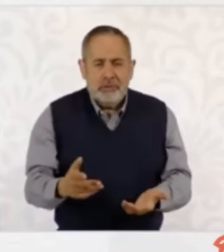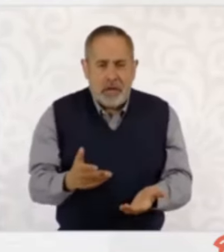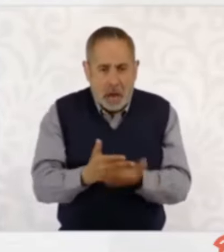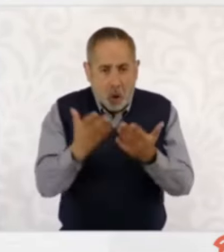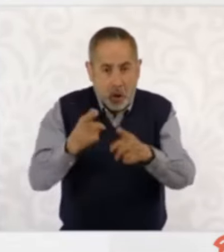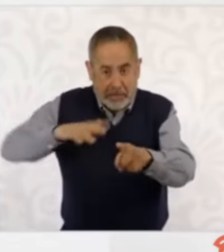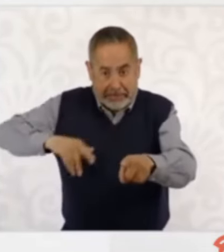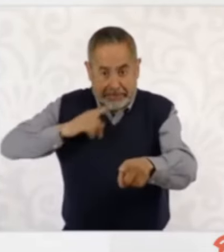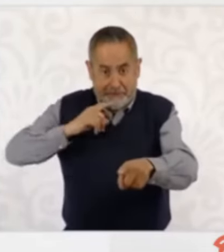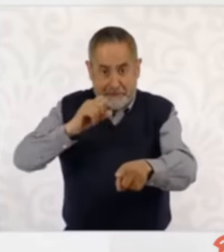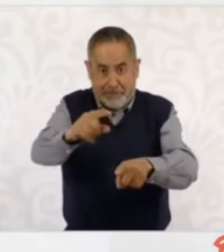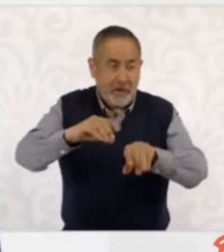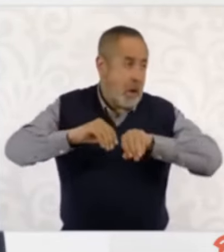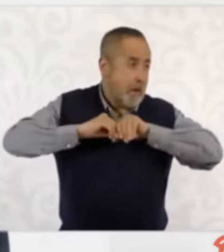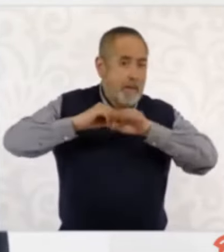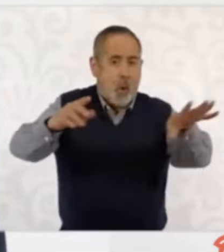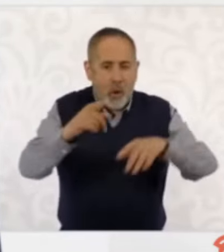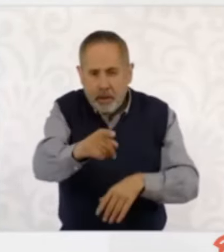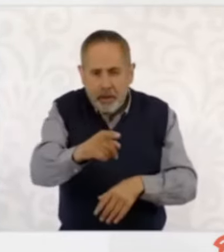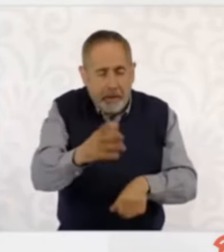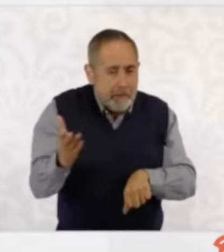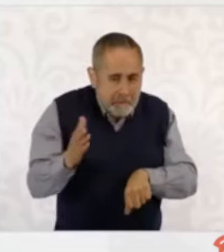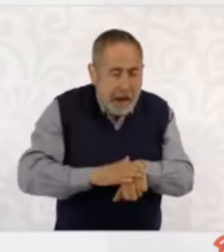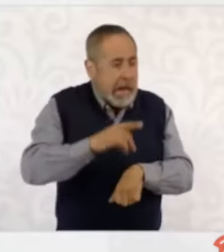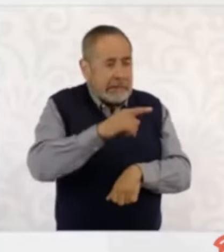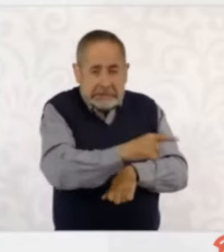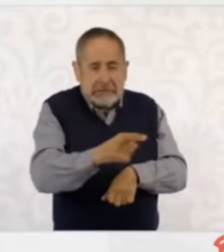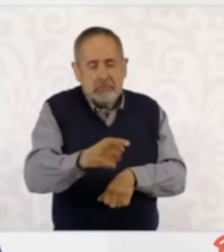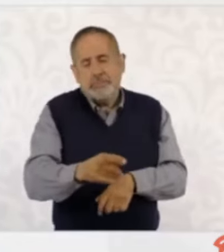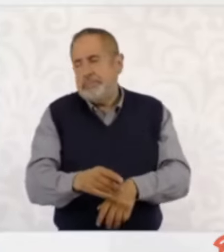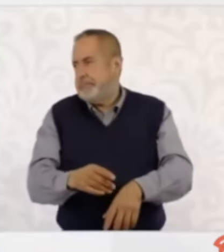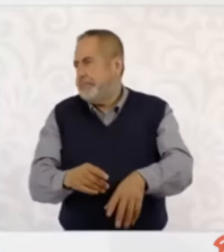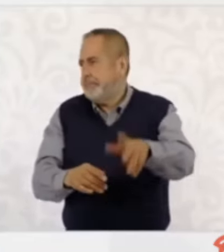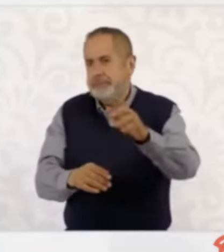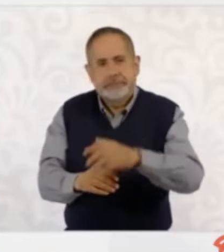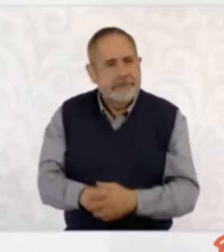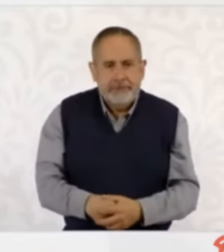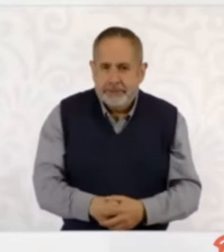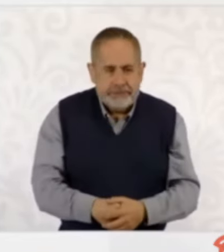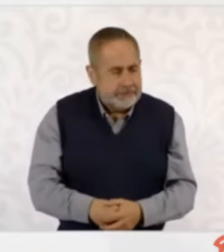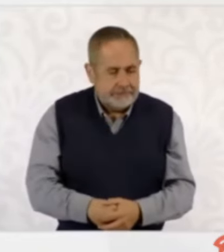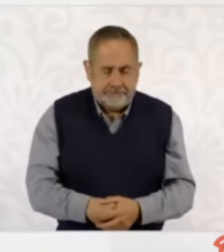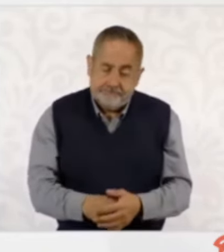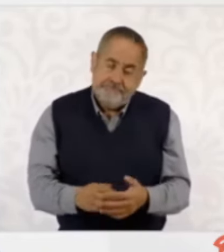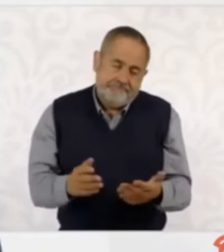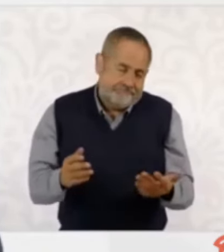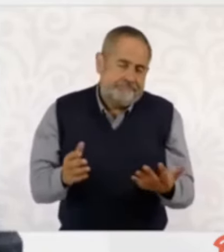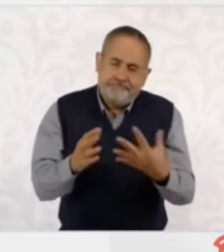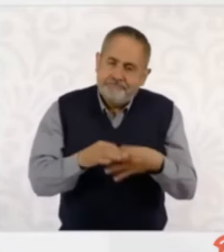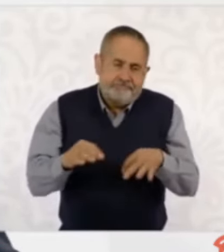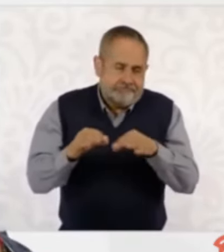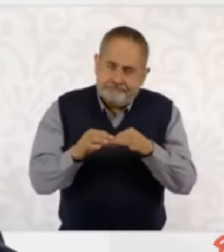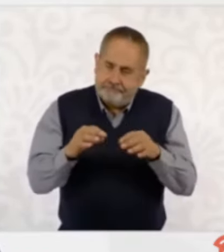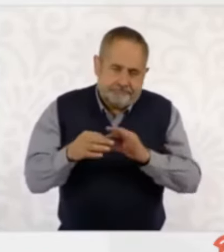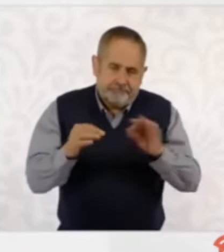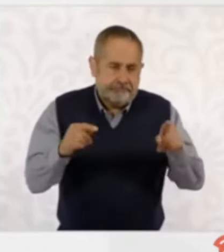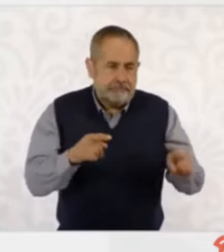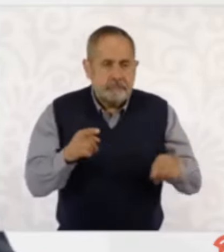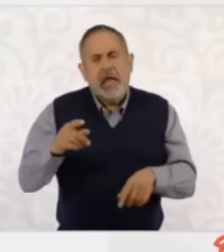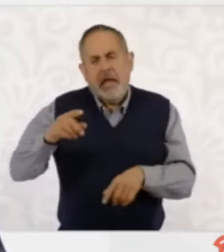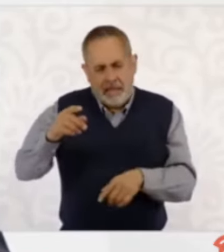que ustedes sacan en su reportaje. Entonces, sí es importante porque más allá de las